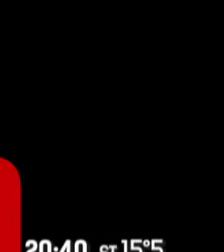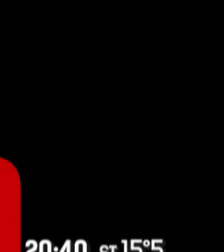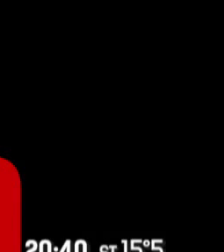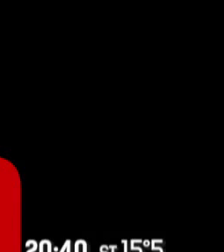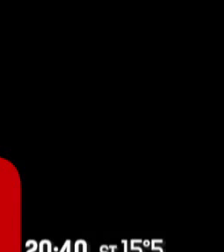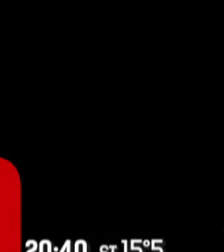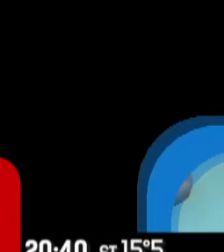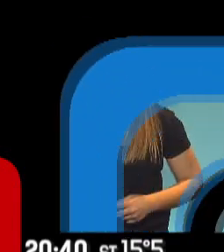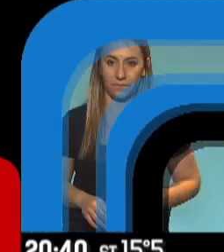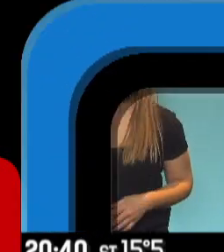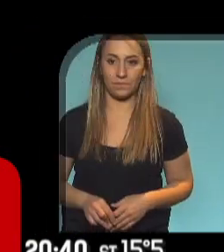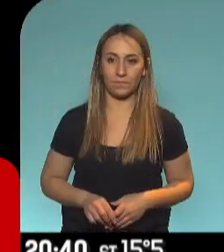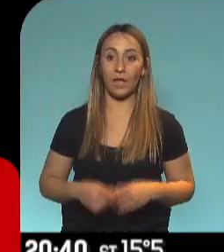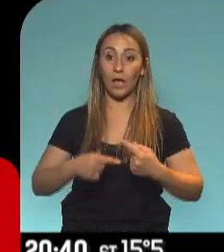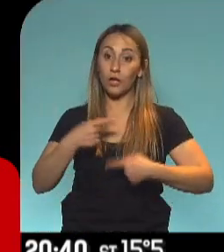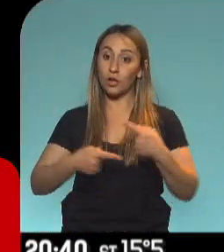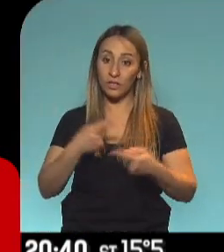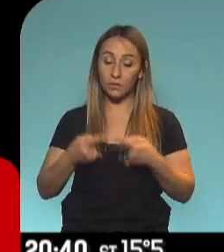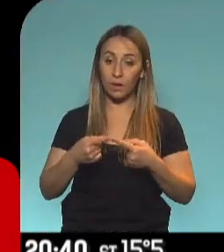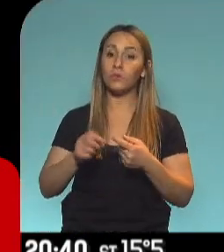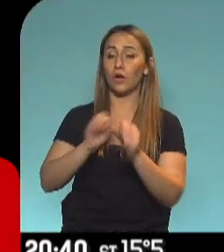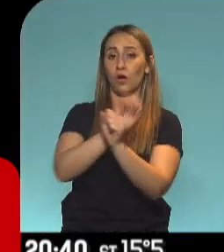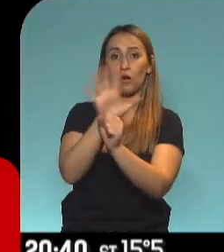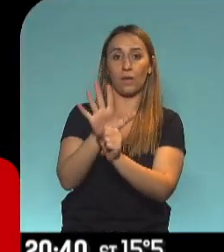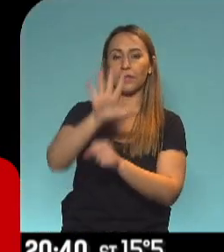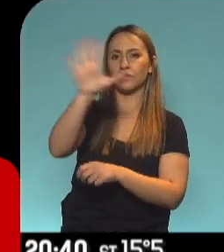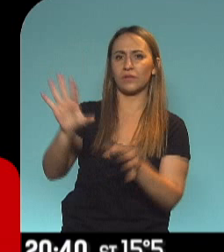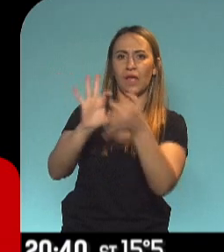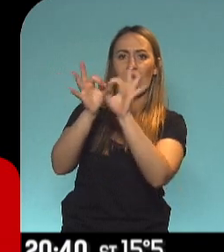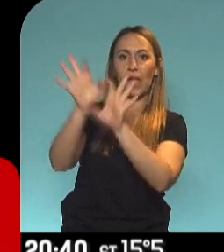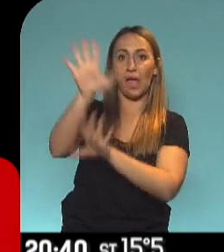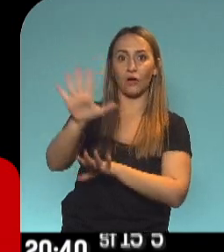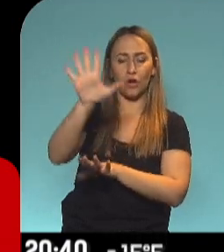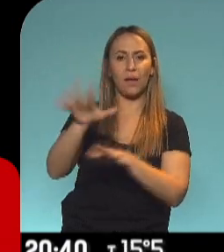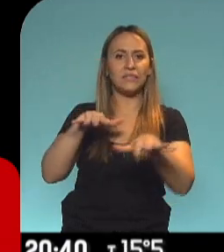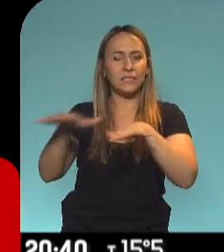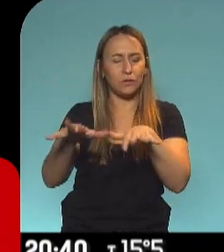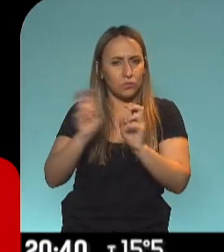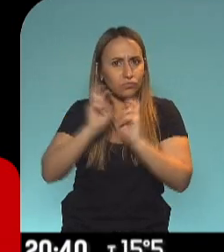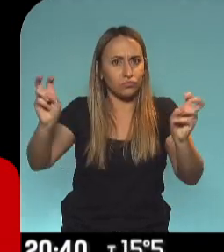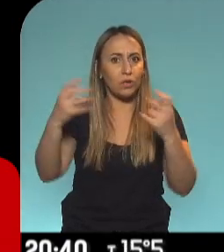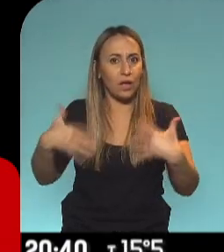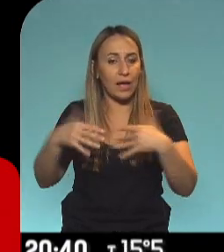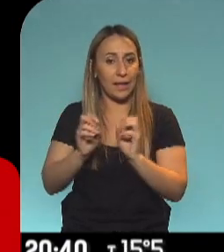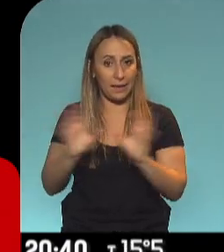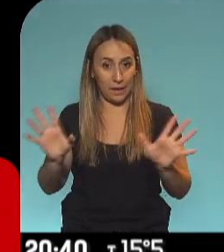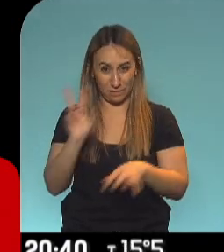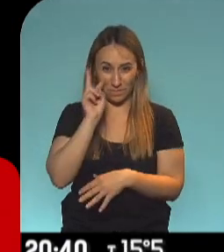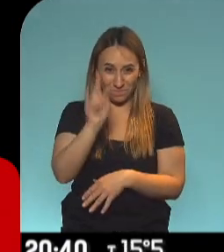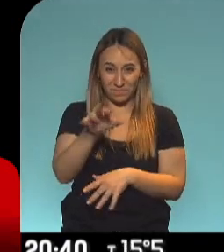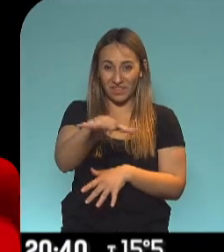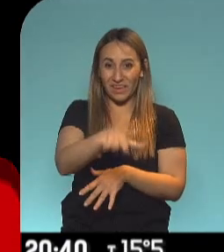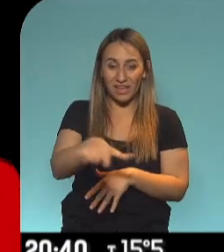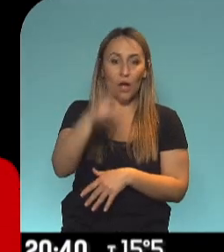Seguimos en Televisión Pública Noticias. COVID en Europa, la situación es alarmante. Vemos imágenes, esto es en